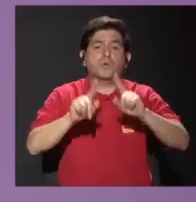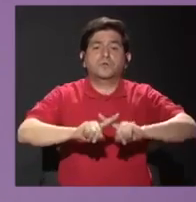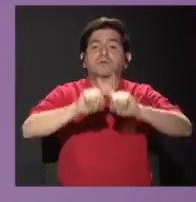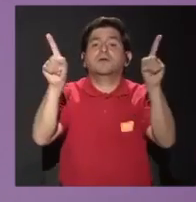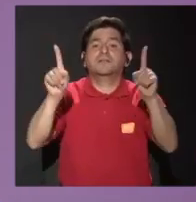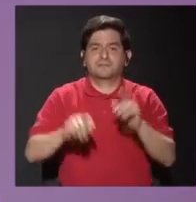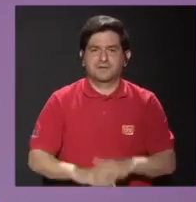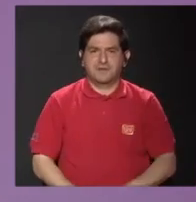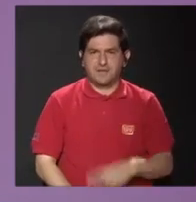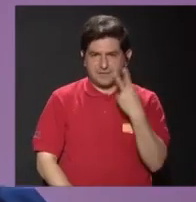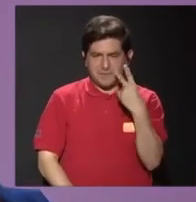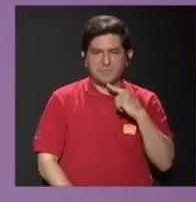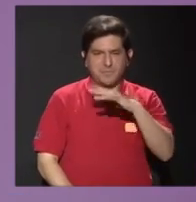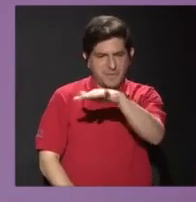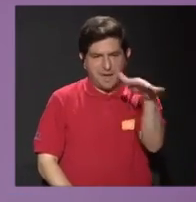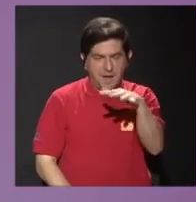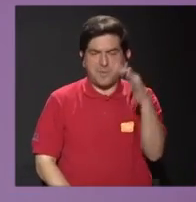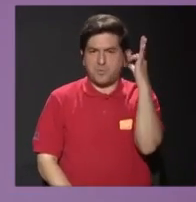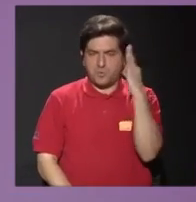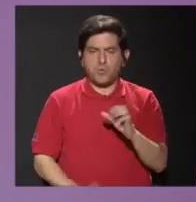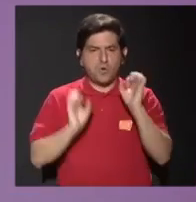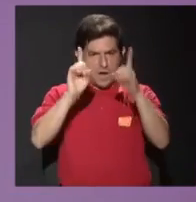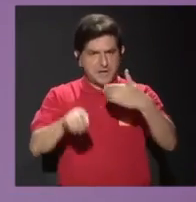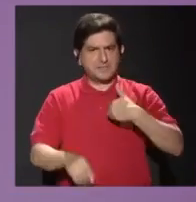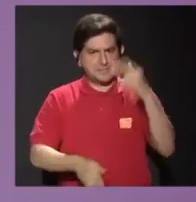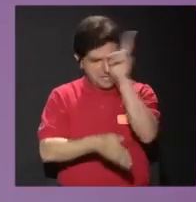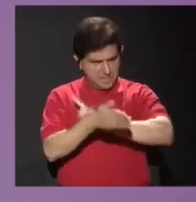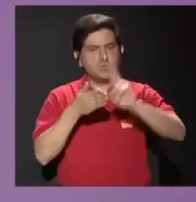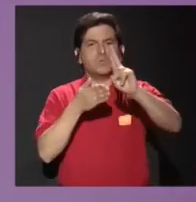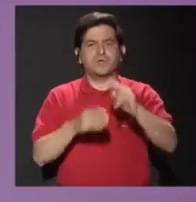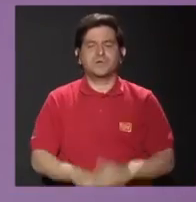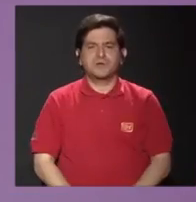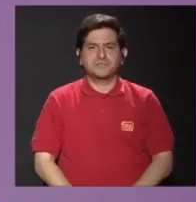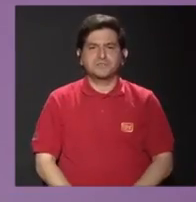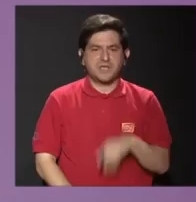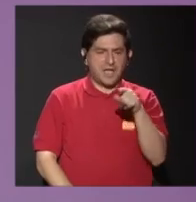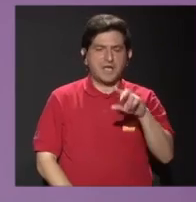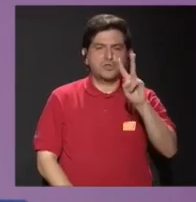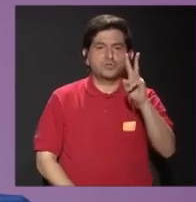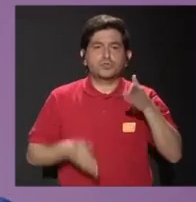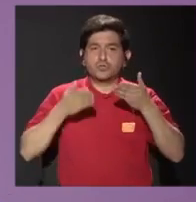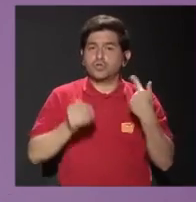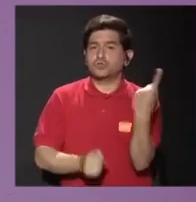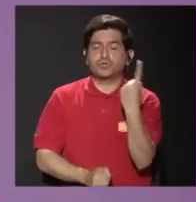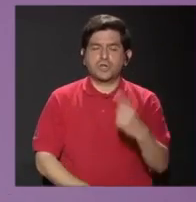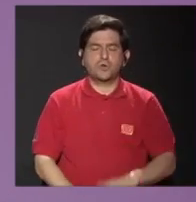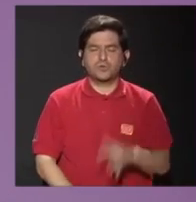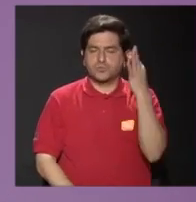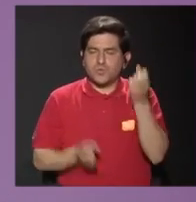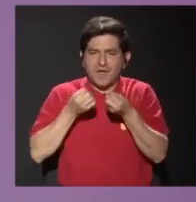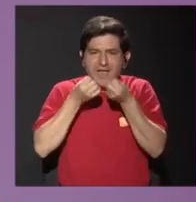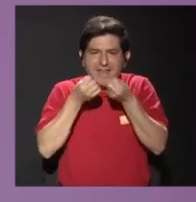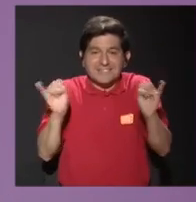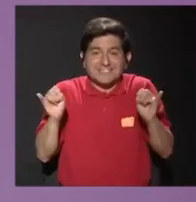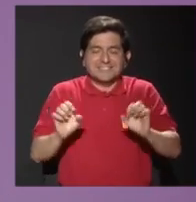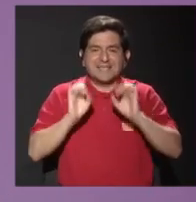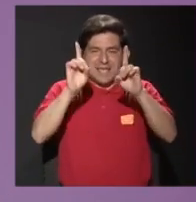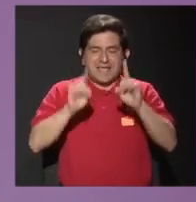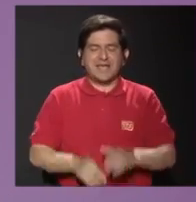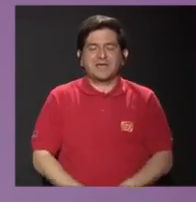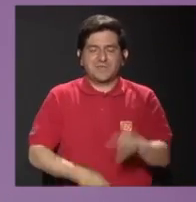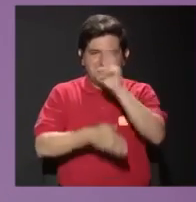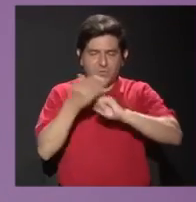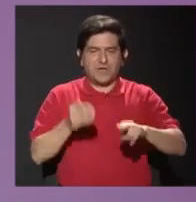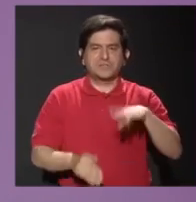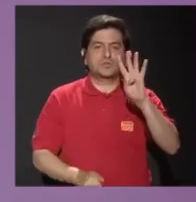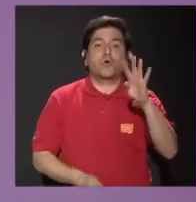veamos cuál es la realidad las mujeres con educación universitaria tienen un promedio de dos hijos las mujeres sin educación universitaria tienen un